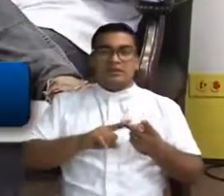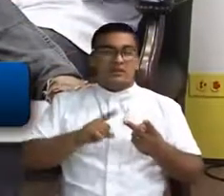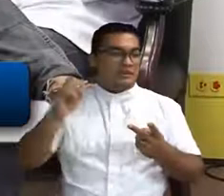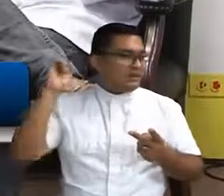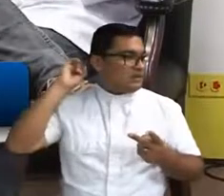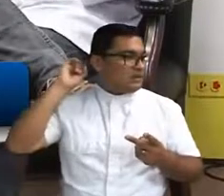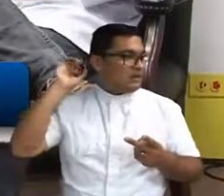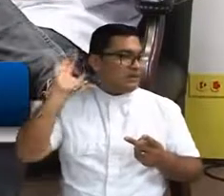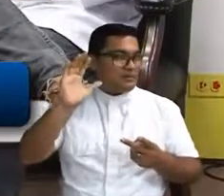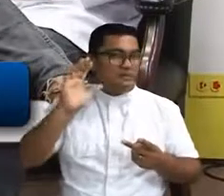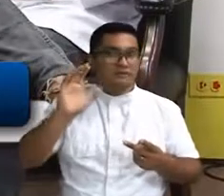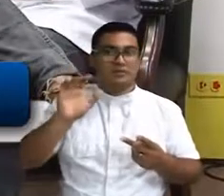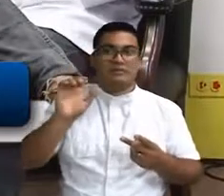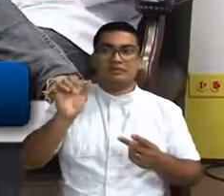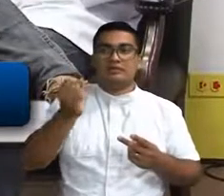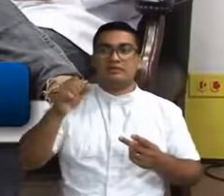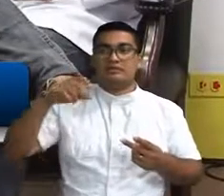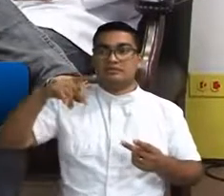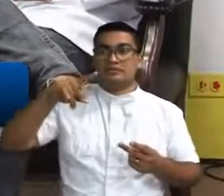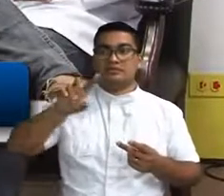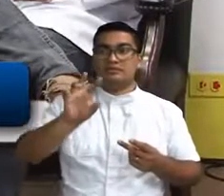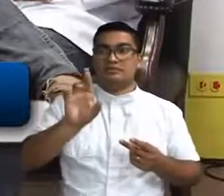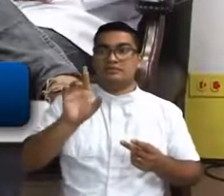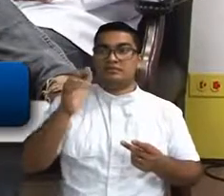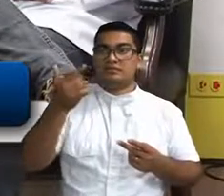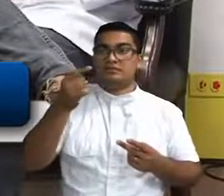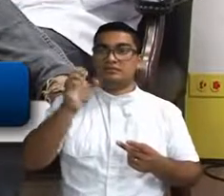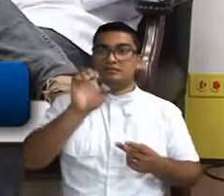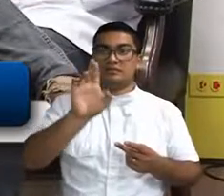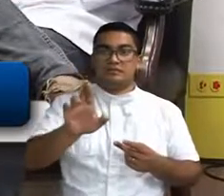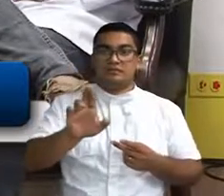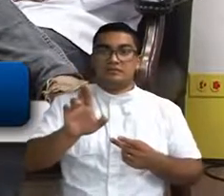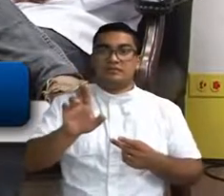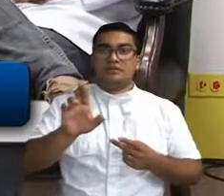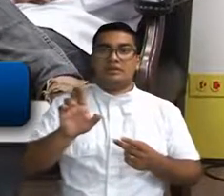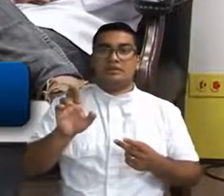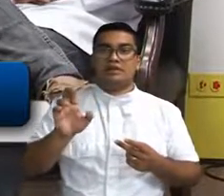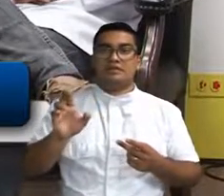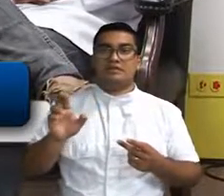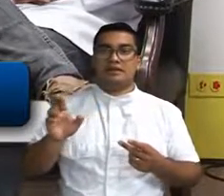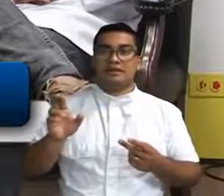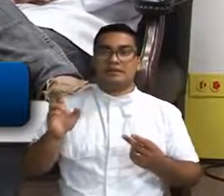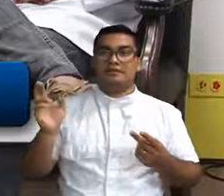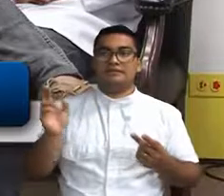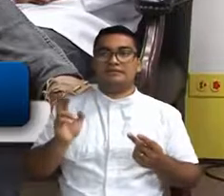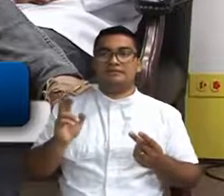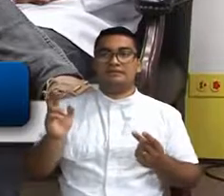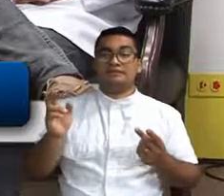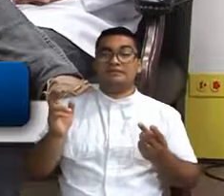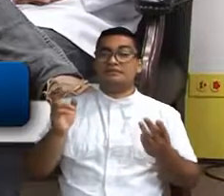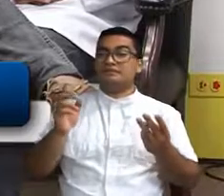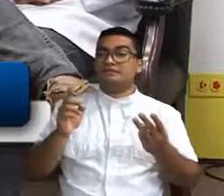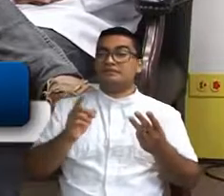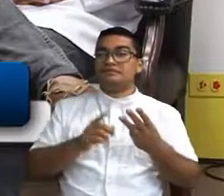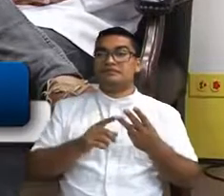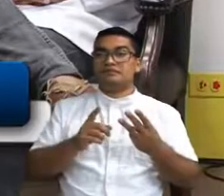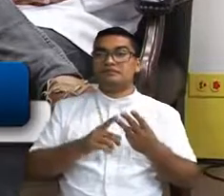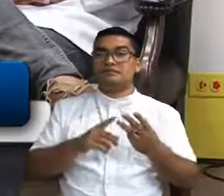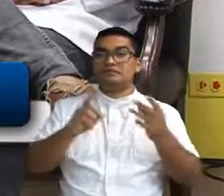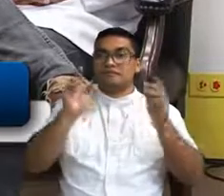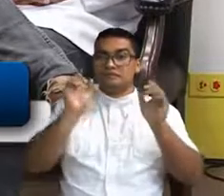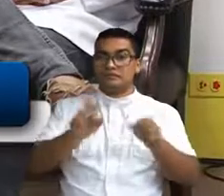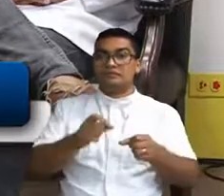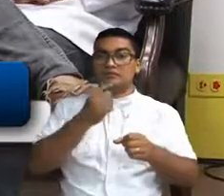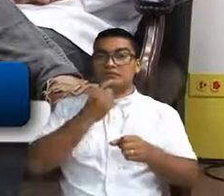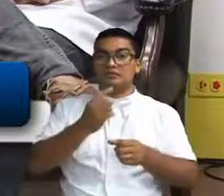es casi igual, los síntomas son casi idénticos a los que es el autismo, ellos también